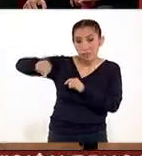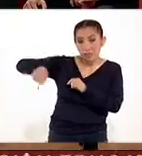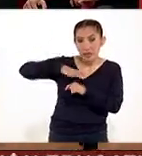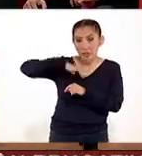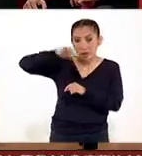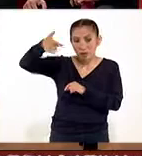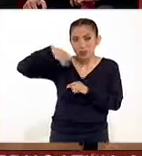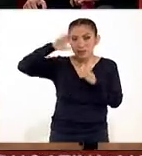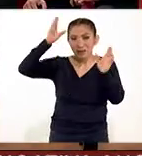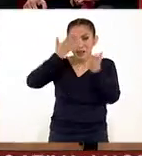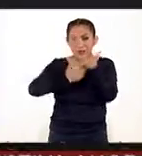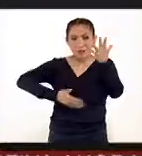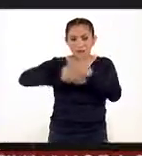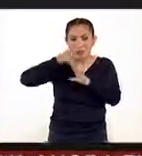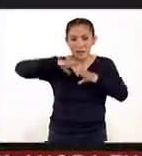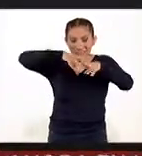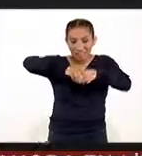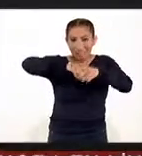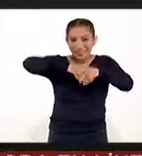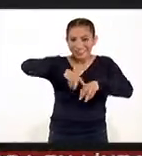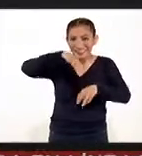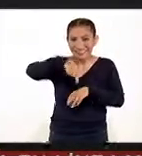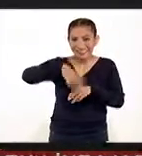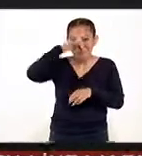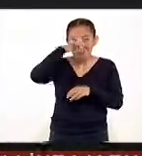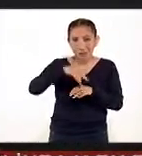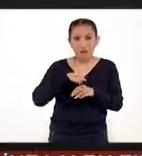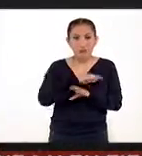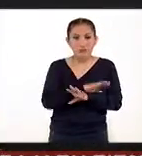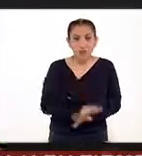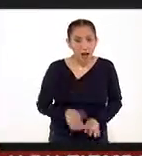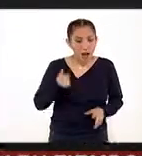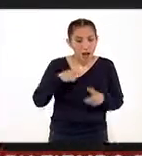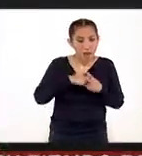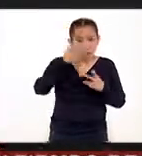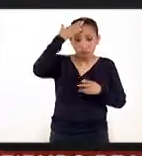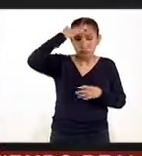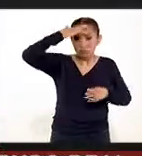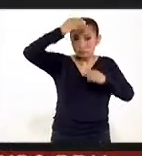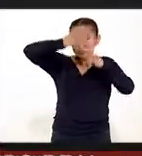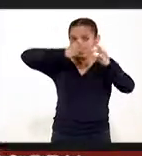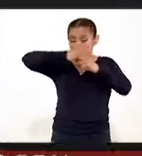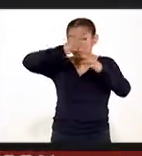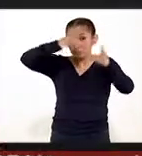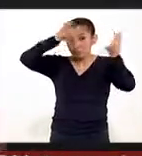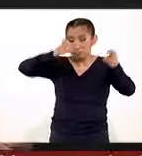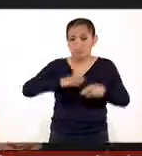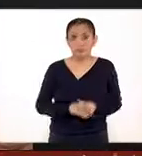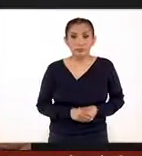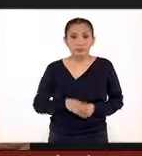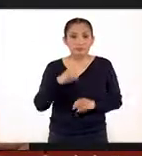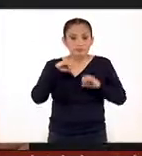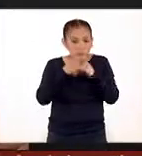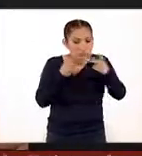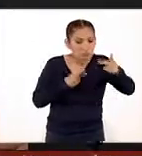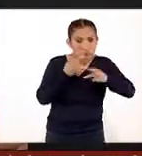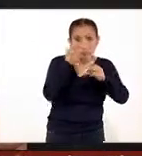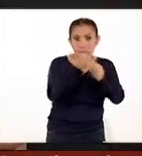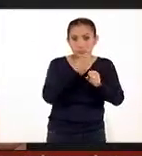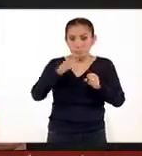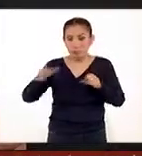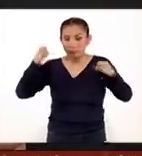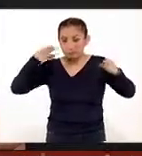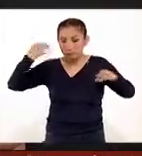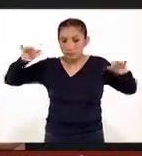otro programa que se llama Las Manos en la Masa. Y México empieza a ser líder mundial en este tema. Organizamos cada 2 años